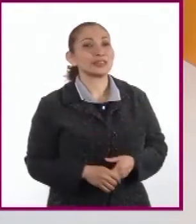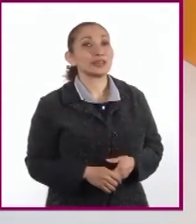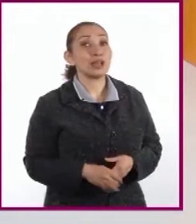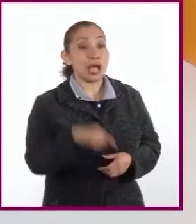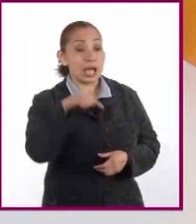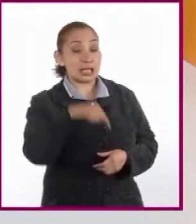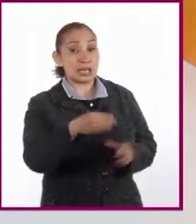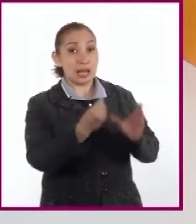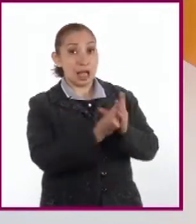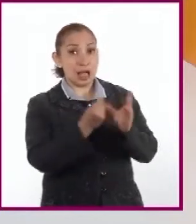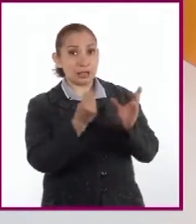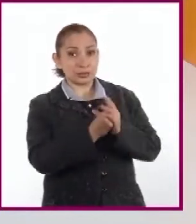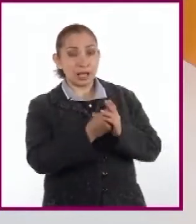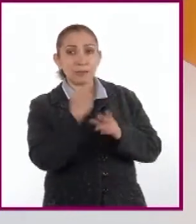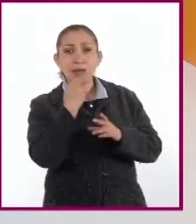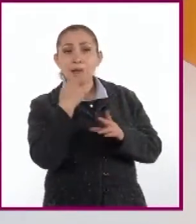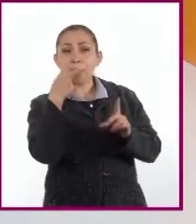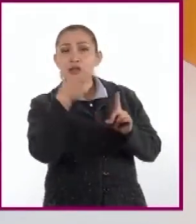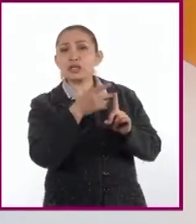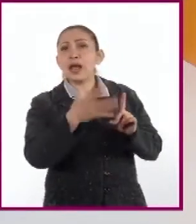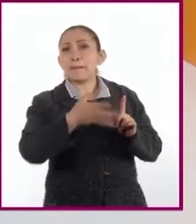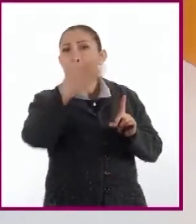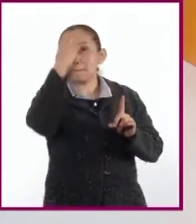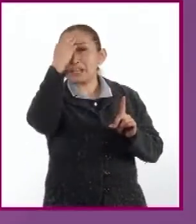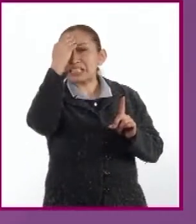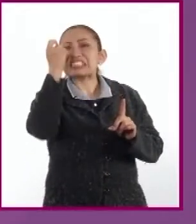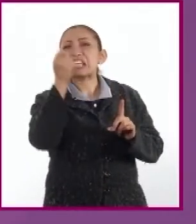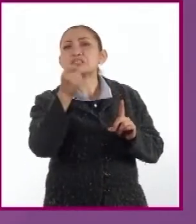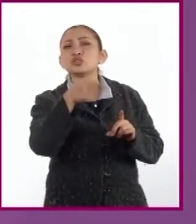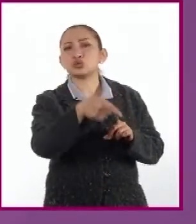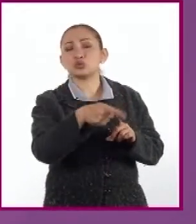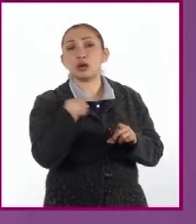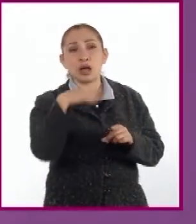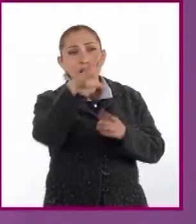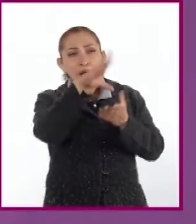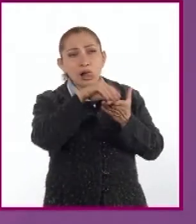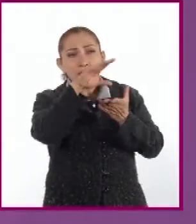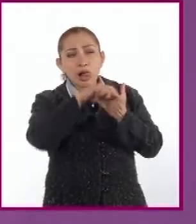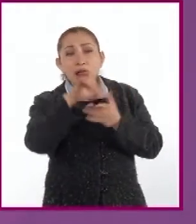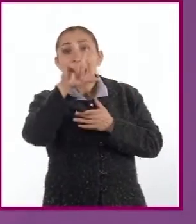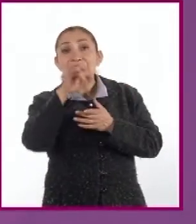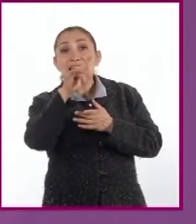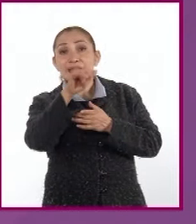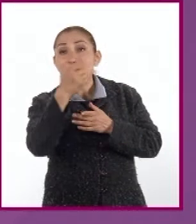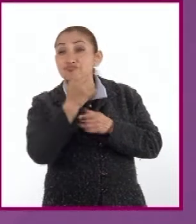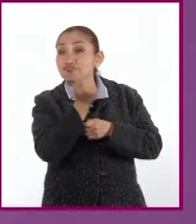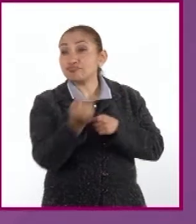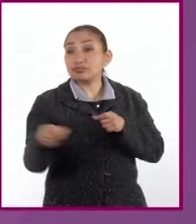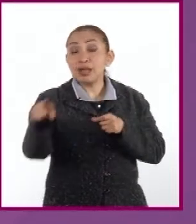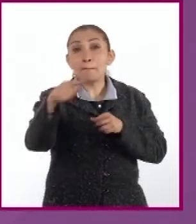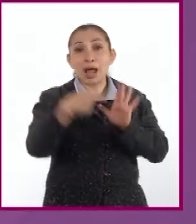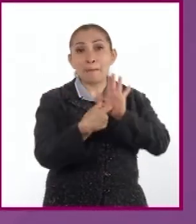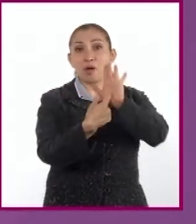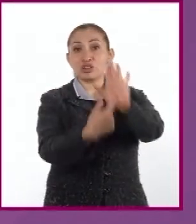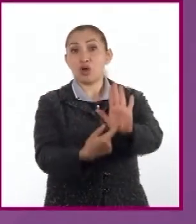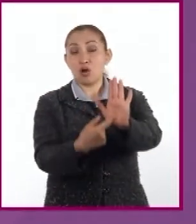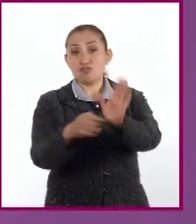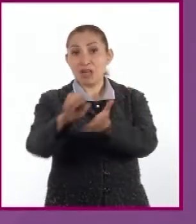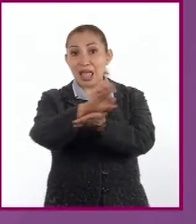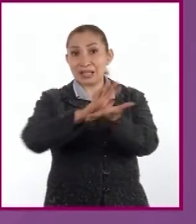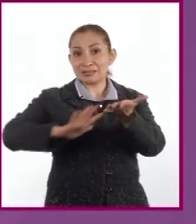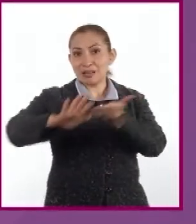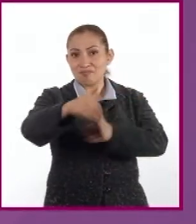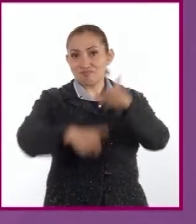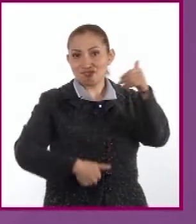Durante nuestra sesión abordaremos el aprendizaje esperado. Recopila leyendas populares para representarlas en escena, con